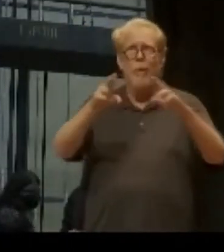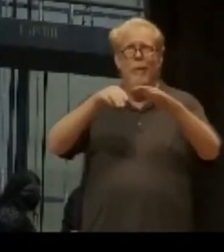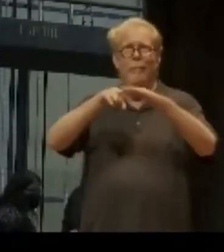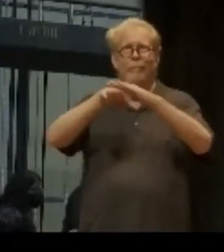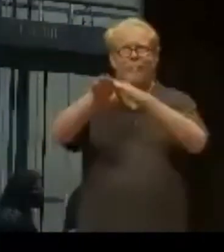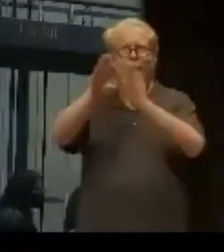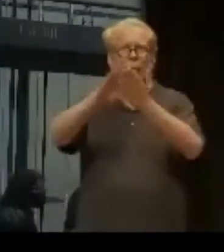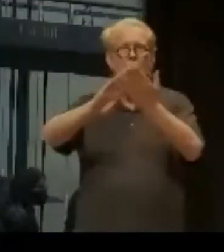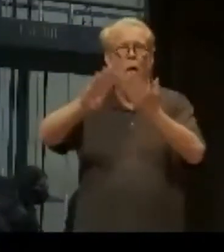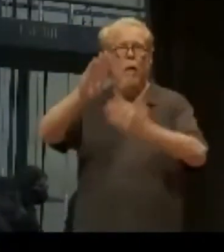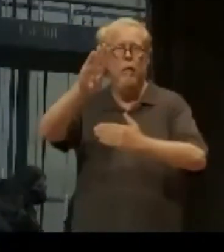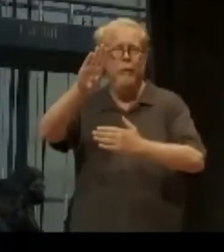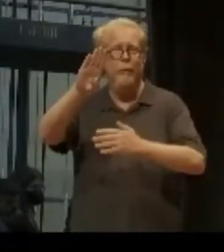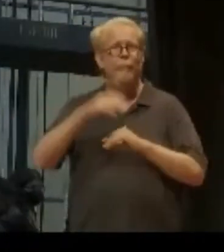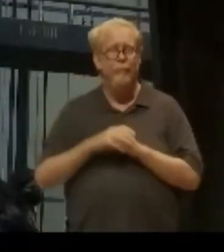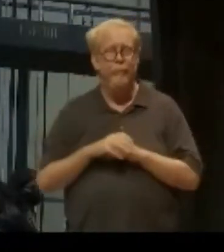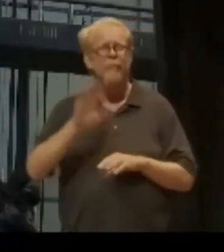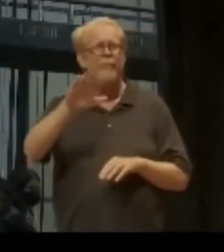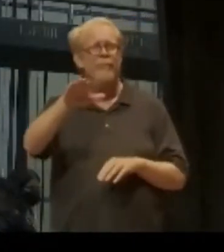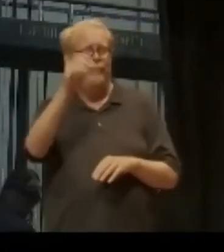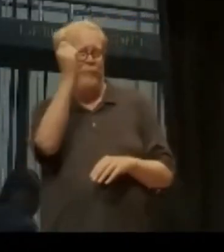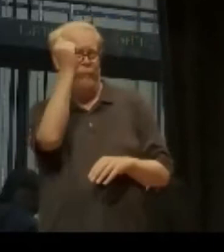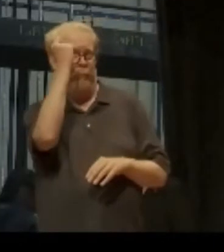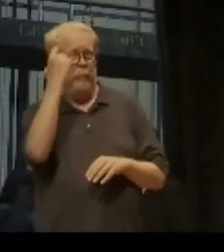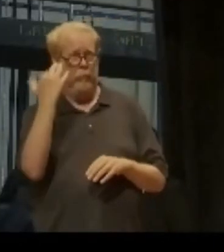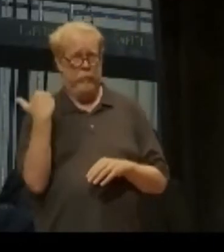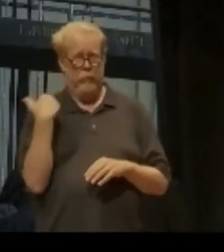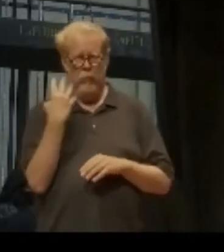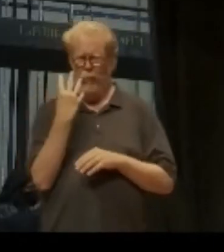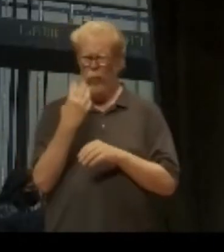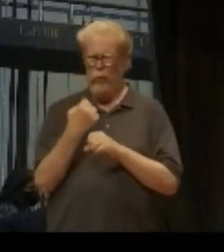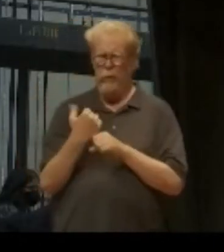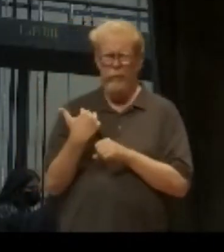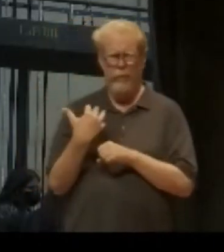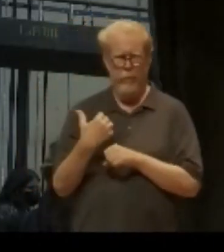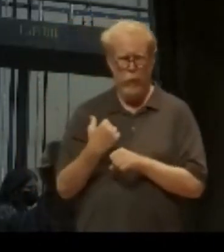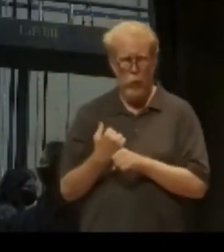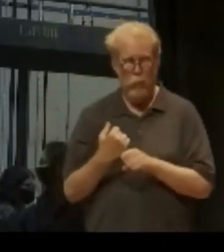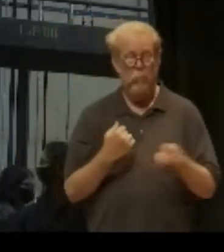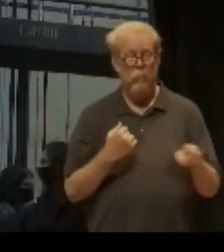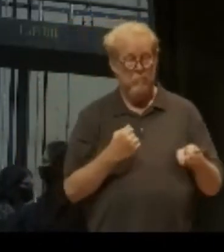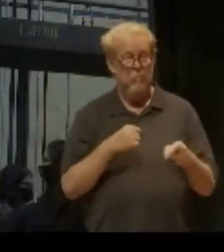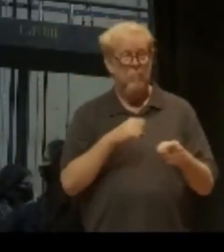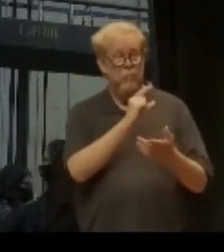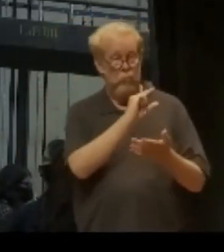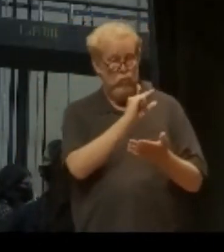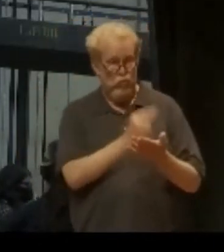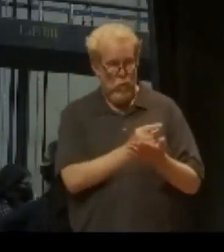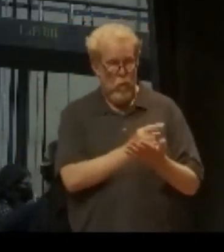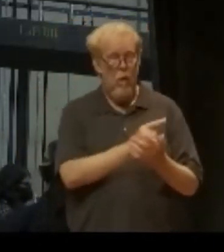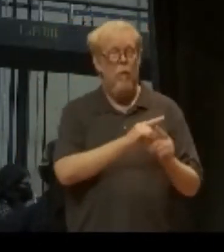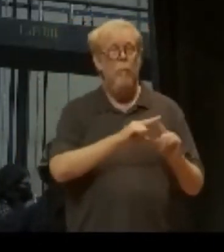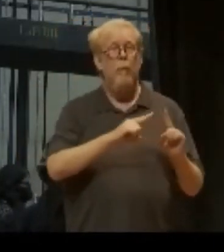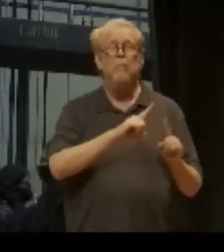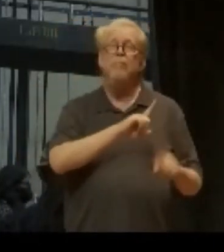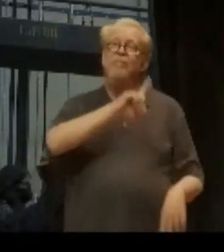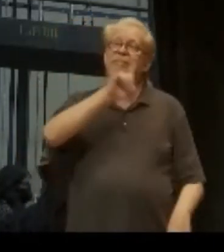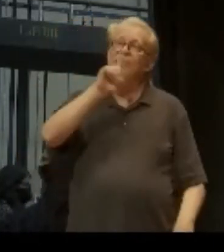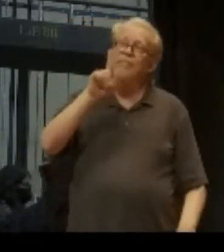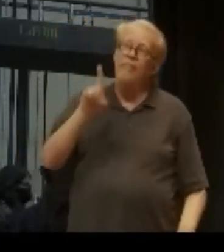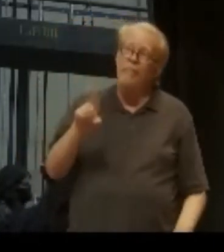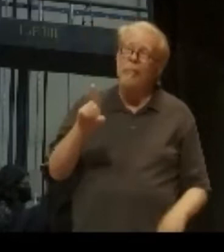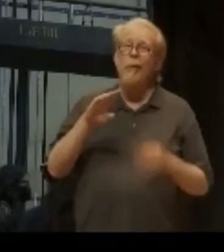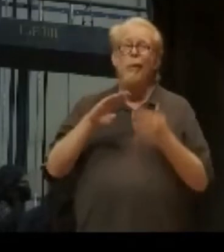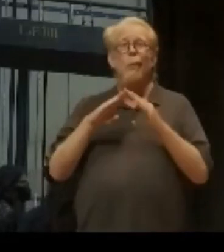al college. Uno de los retos que tenemos especialmente, bueno, que teníamos hace 5 años, es que aún cuando estábamos graduando estudiantes, los estudiantes